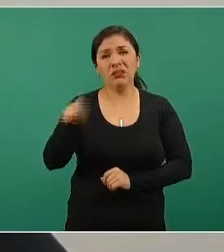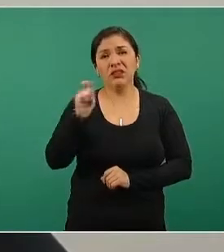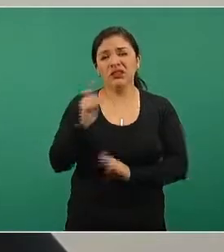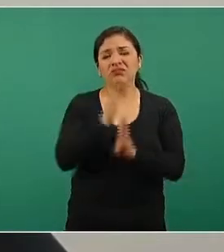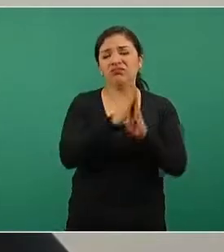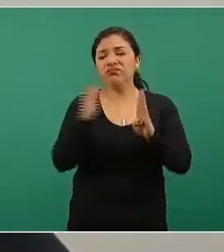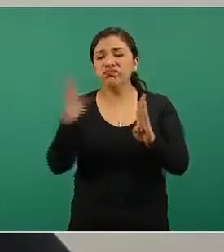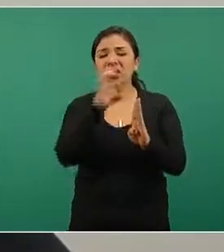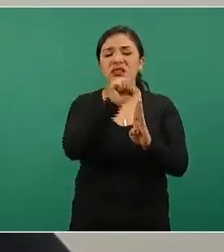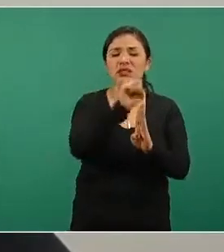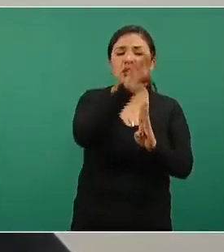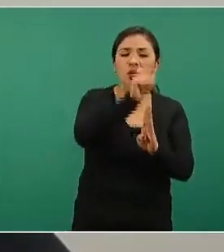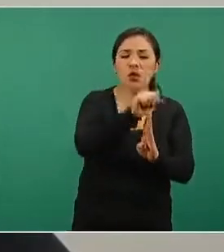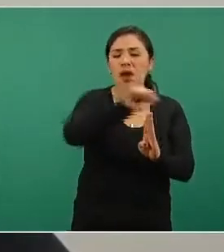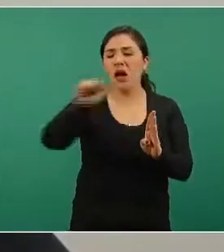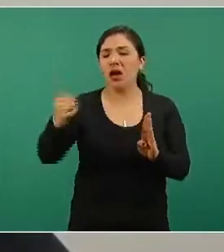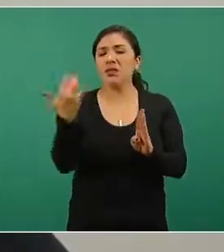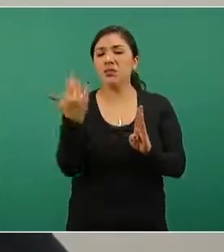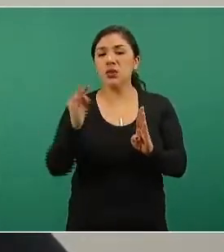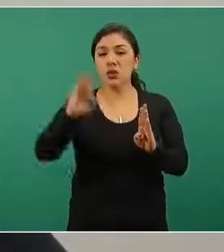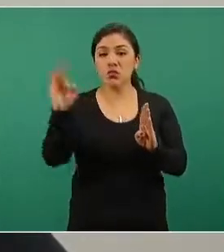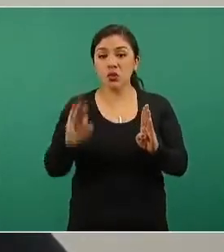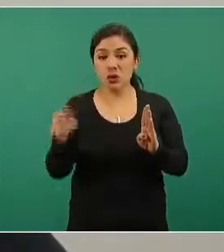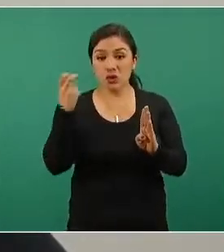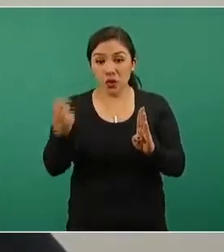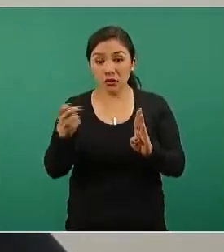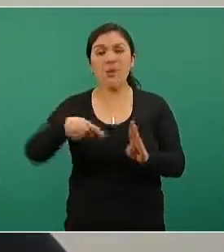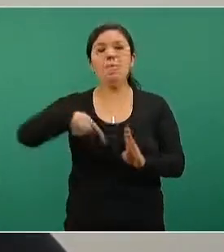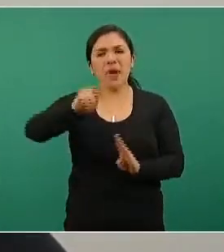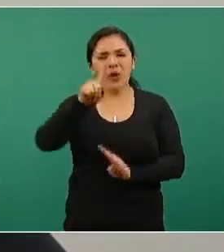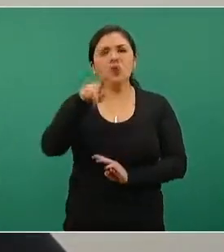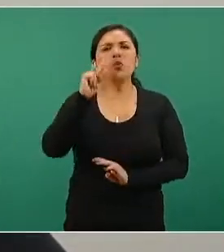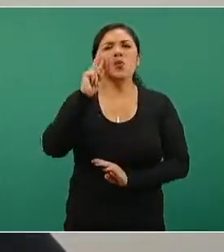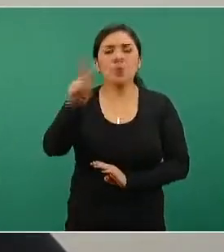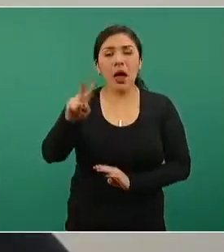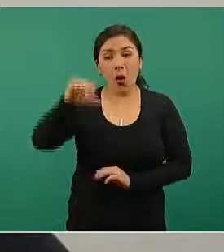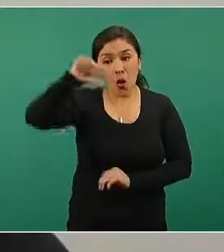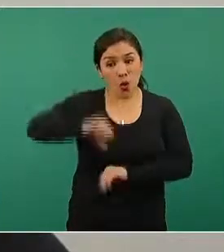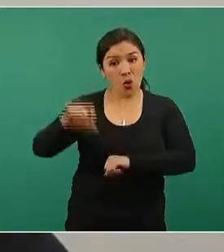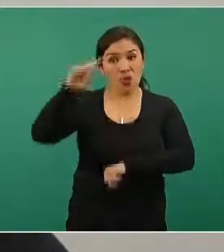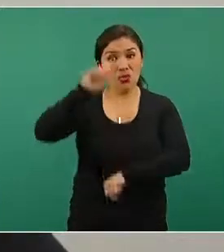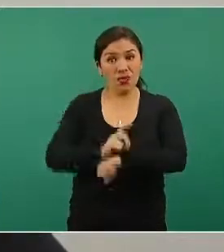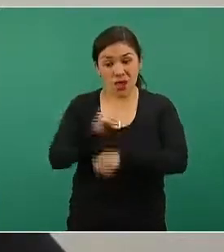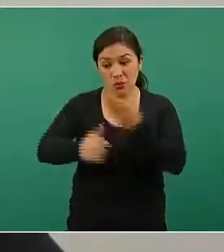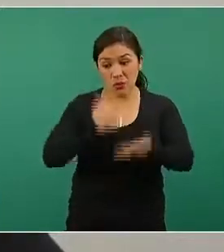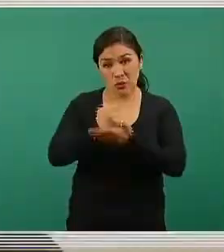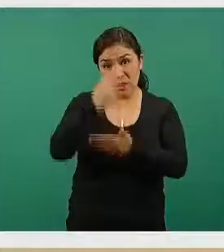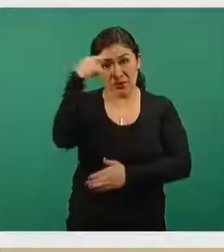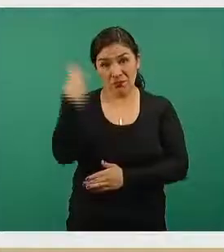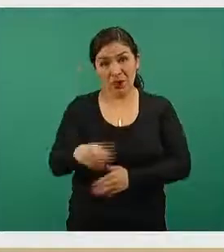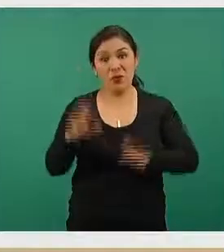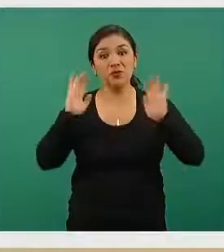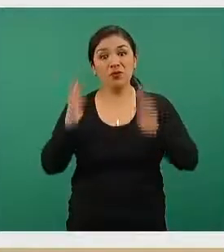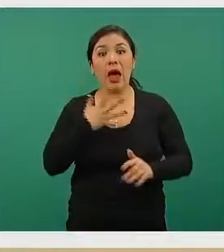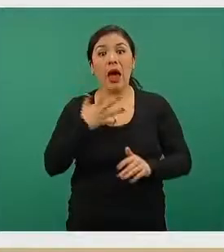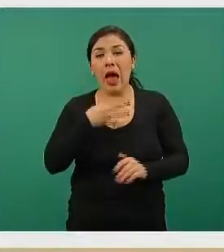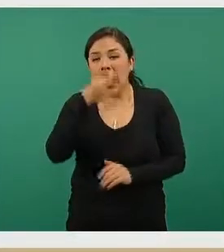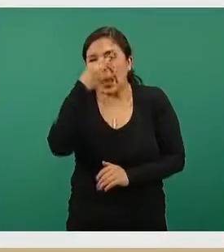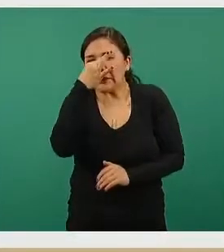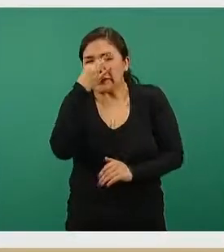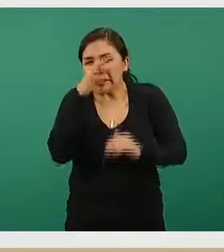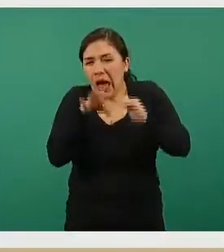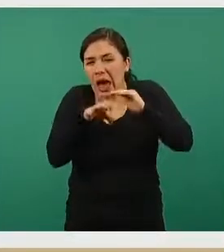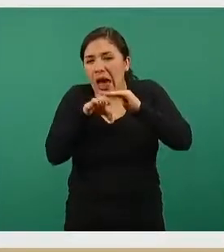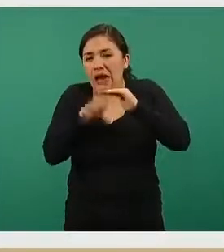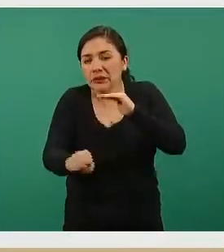entre 69 y 50%, pero veamos cómo para el día de hoy la Ciudad de México se está acercando cada vez